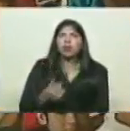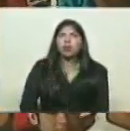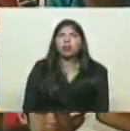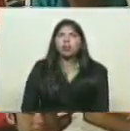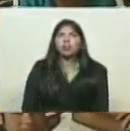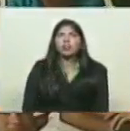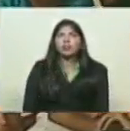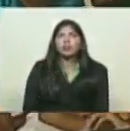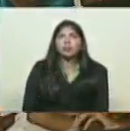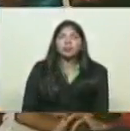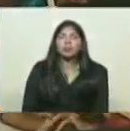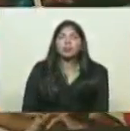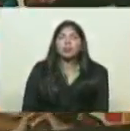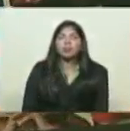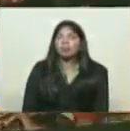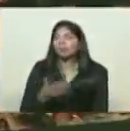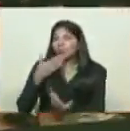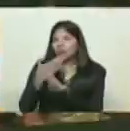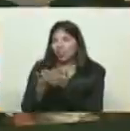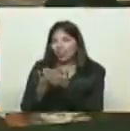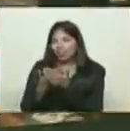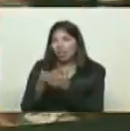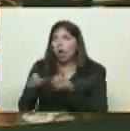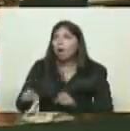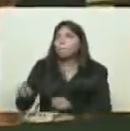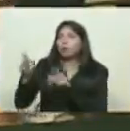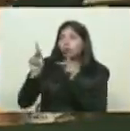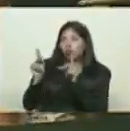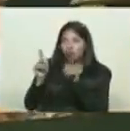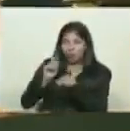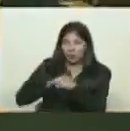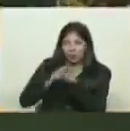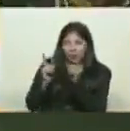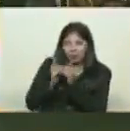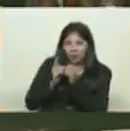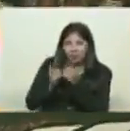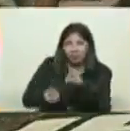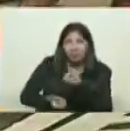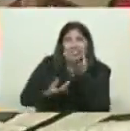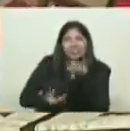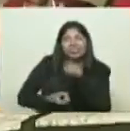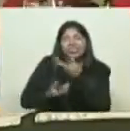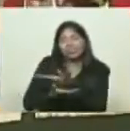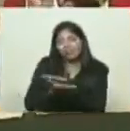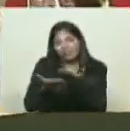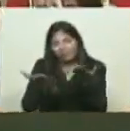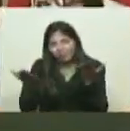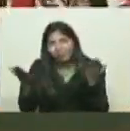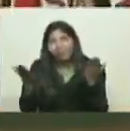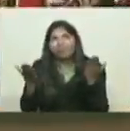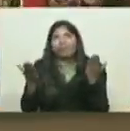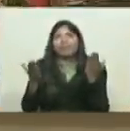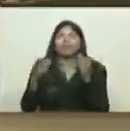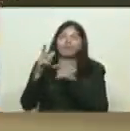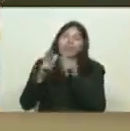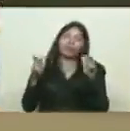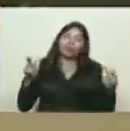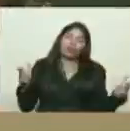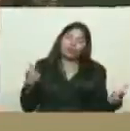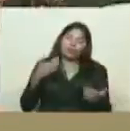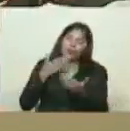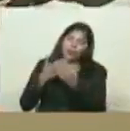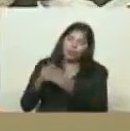Gracias, presidente, por darme estos breves minutos donde puedo yo compartir con mis compañeros brigadistas y con